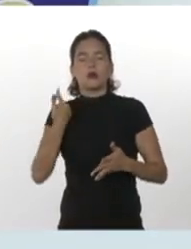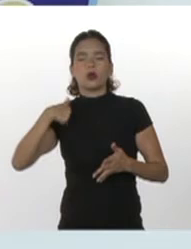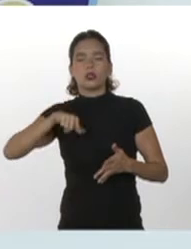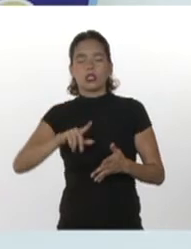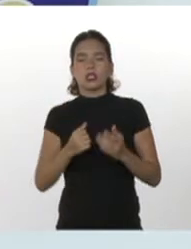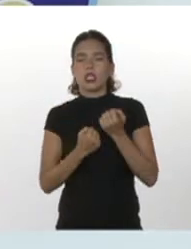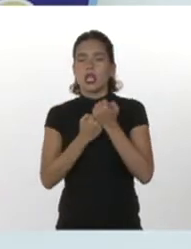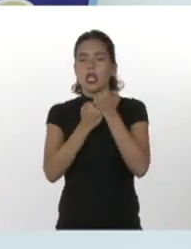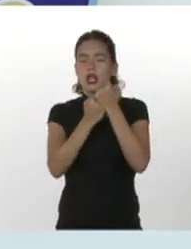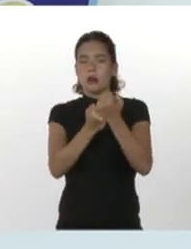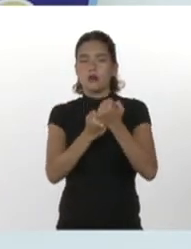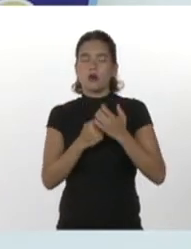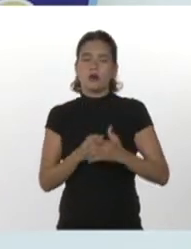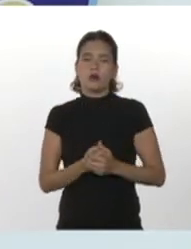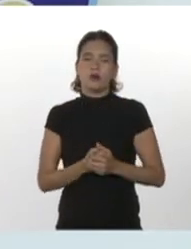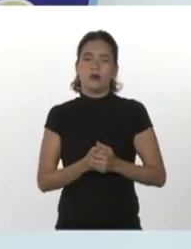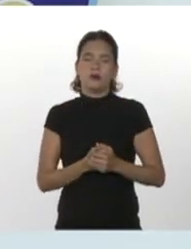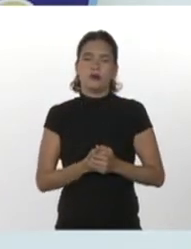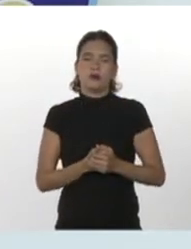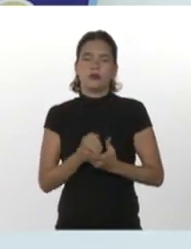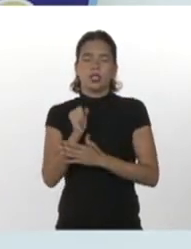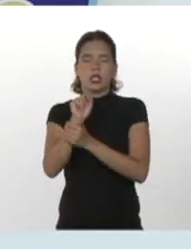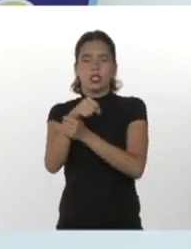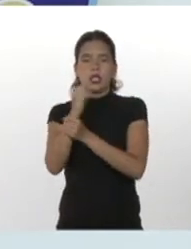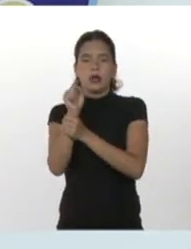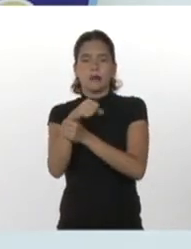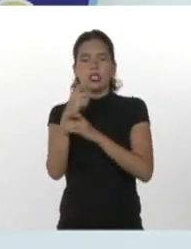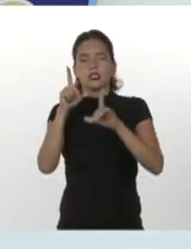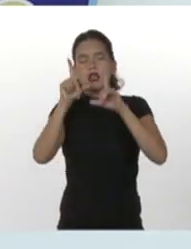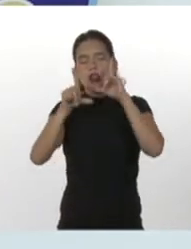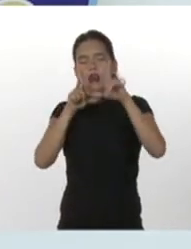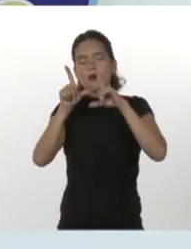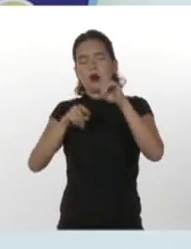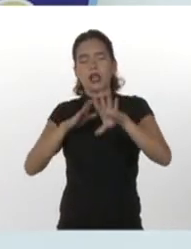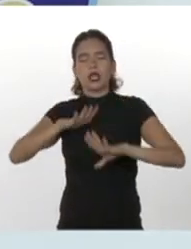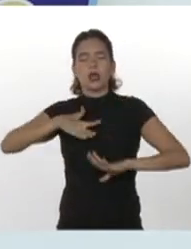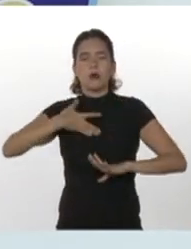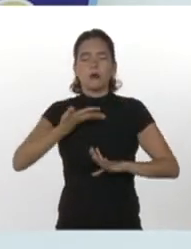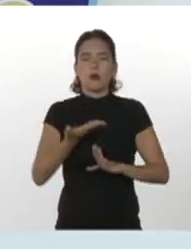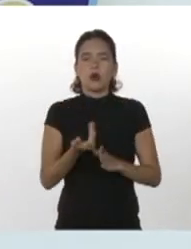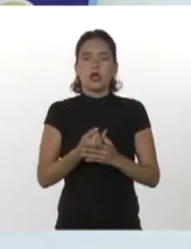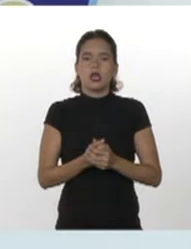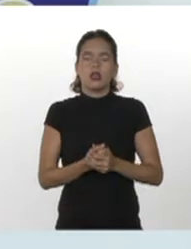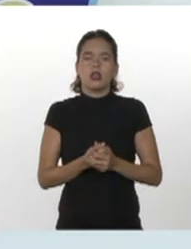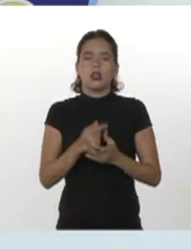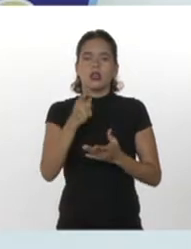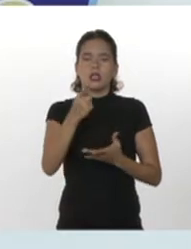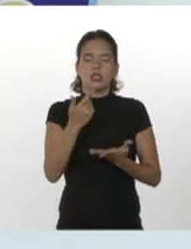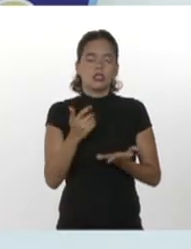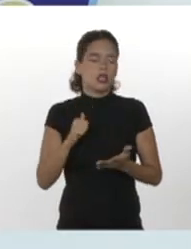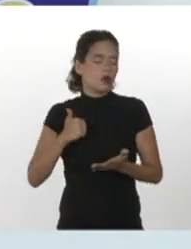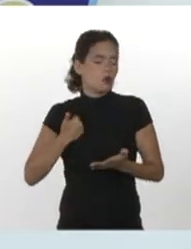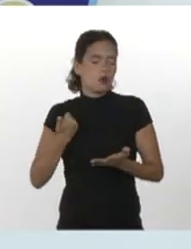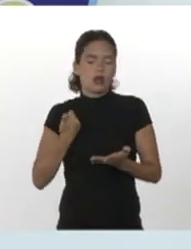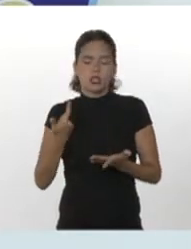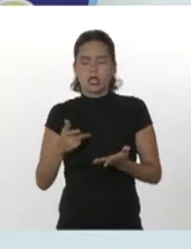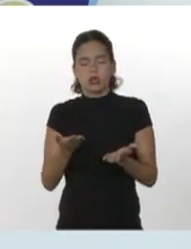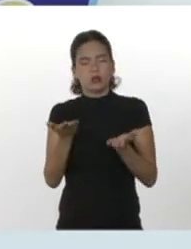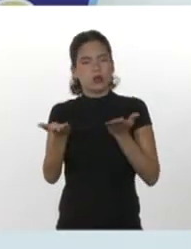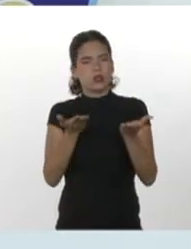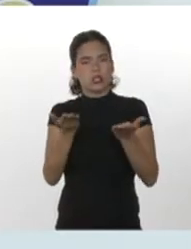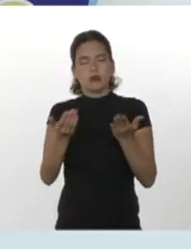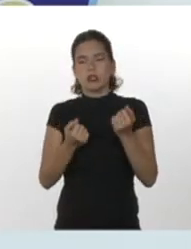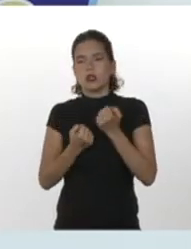el apoyo del terapista de lenguaje que puede estar en alguno de nuestros servicios de apoyo,